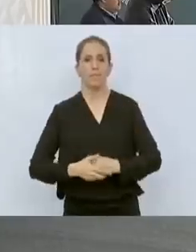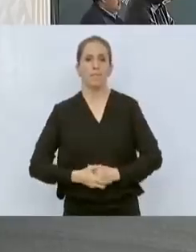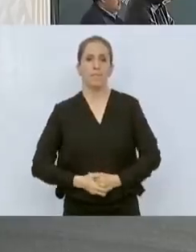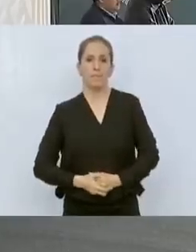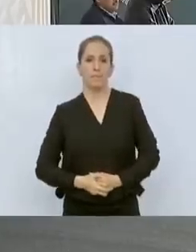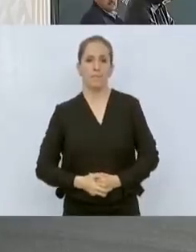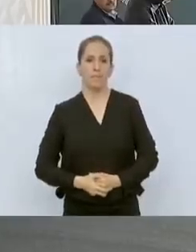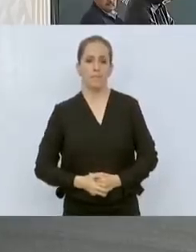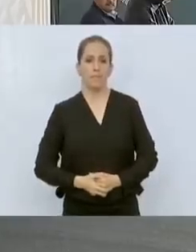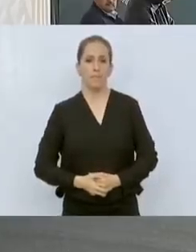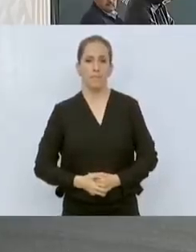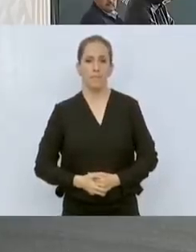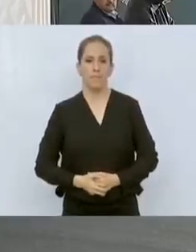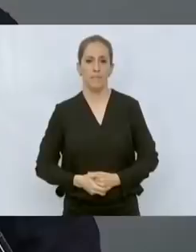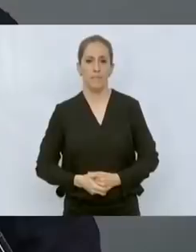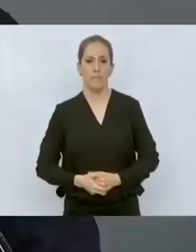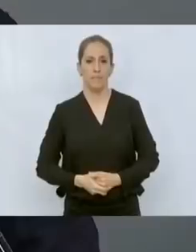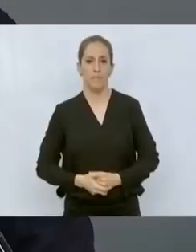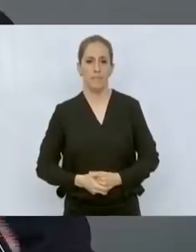Centroamérica.